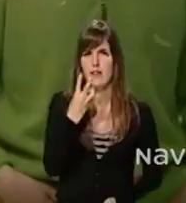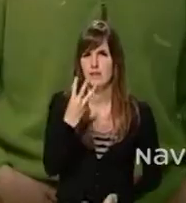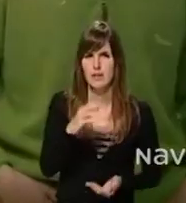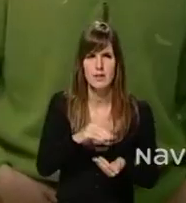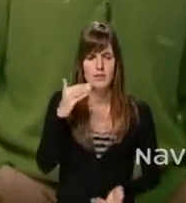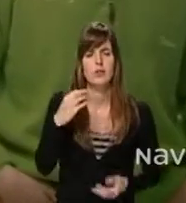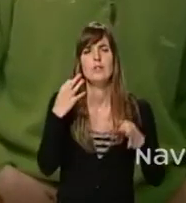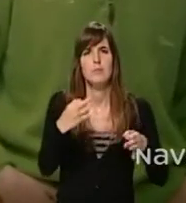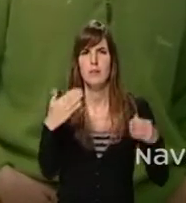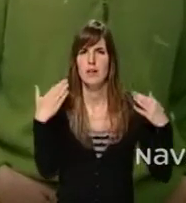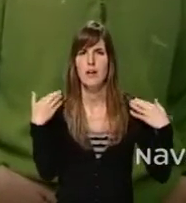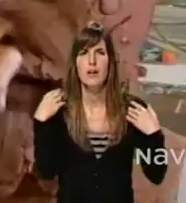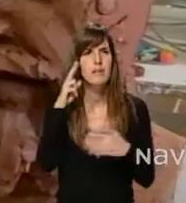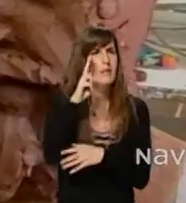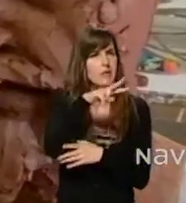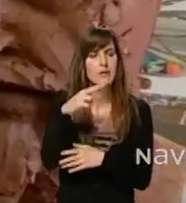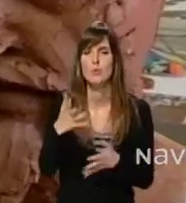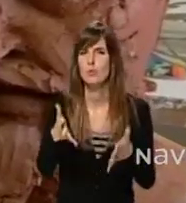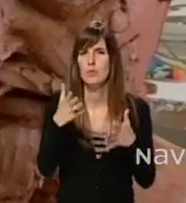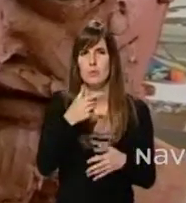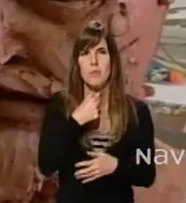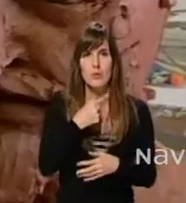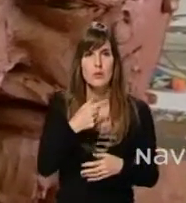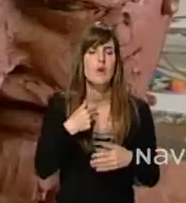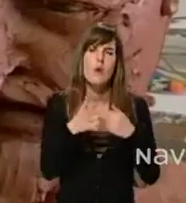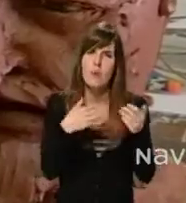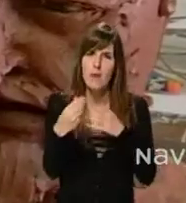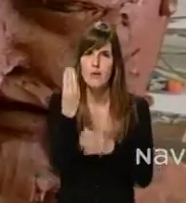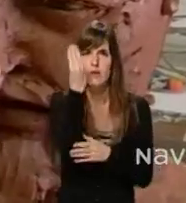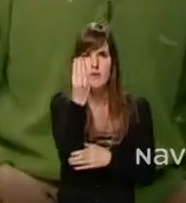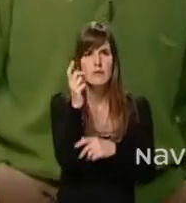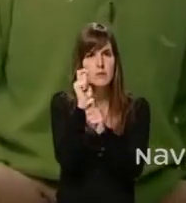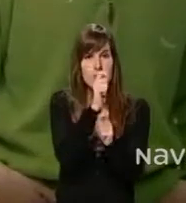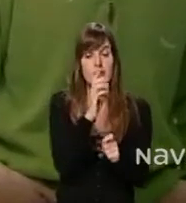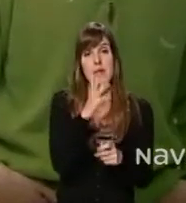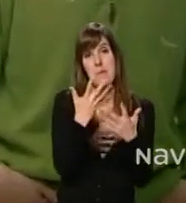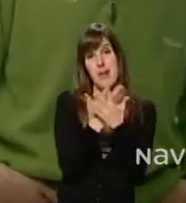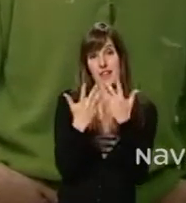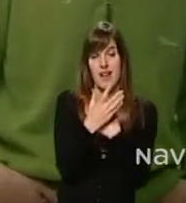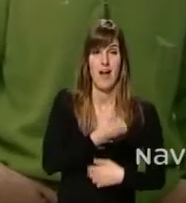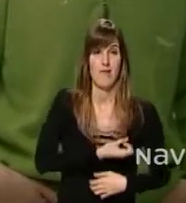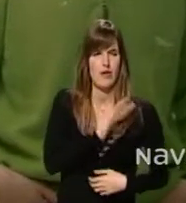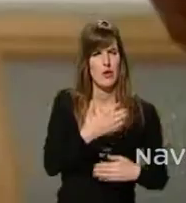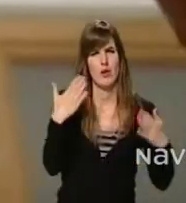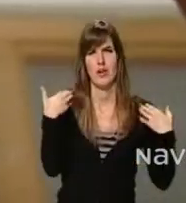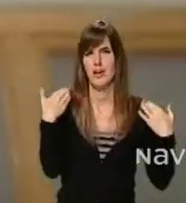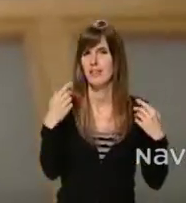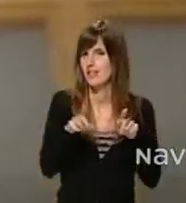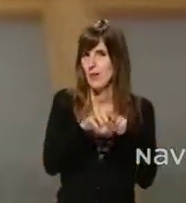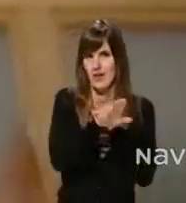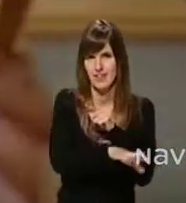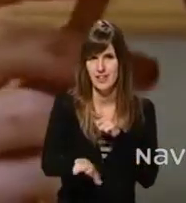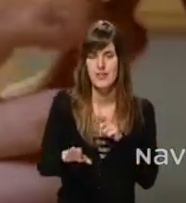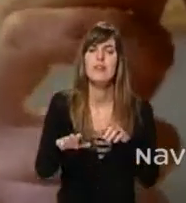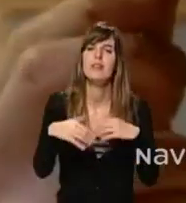iba a los gigantes y siempre me han gustado. El dedicarme a construirlos, esto es una mezcla entre esa afición de los gigantes que cualquier niño puede tener y